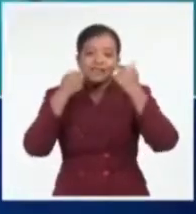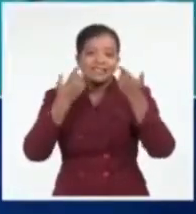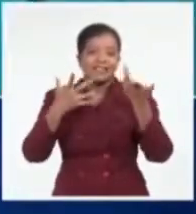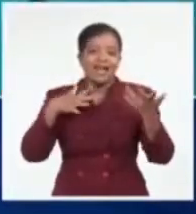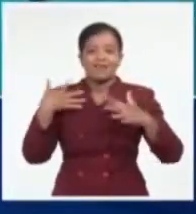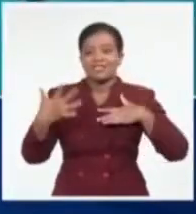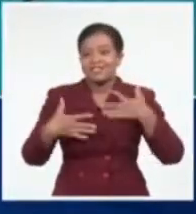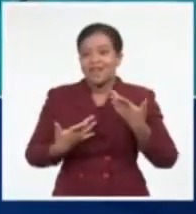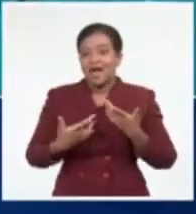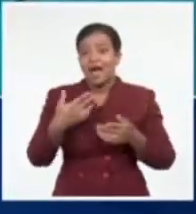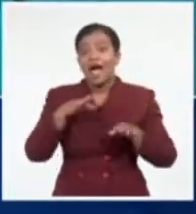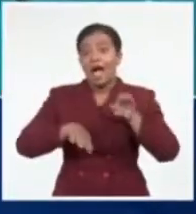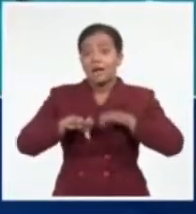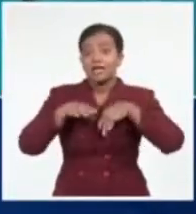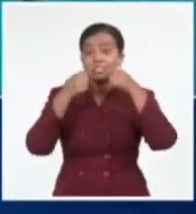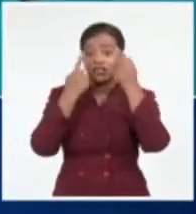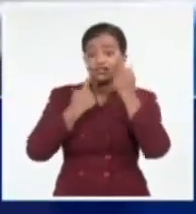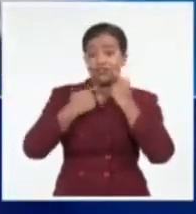las canchas.